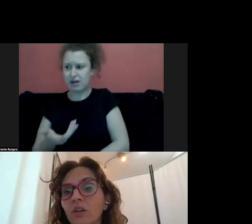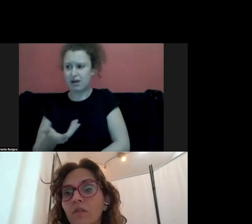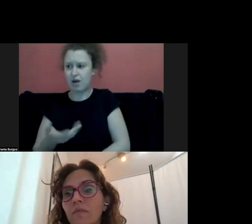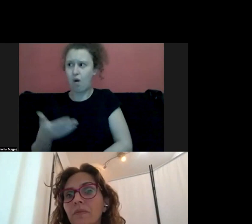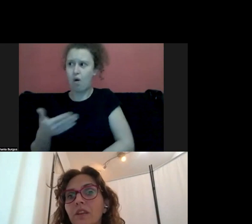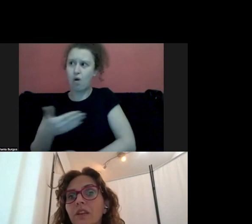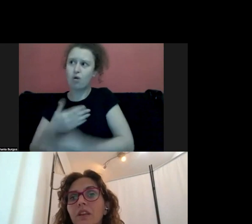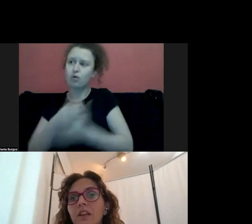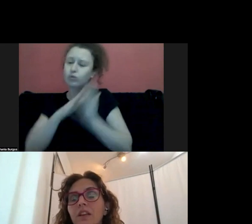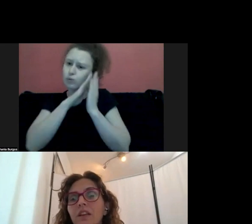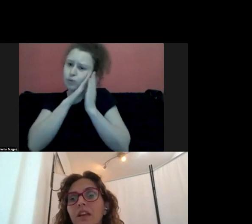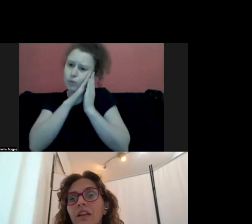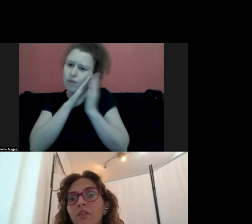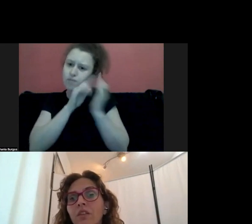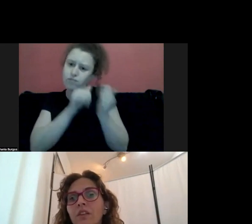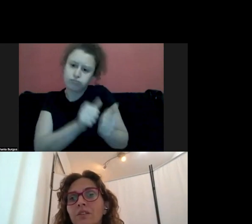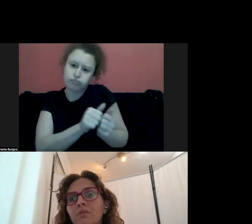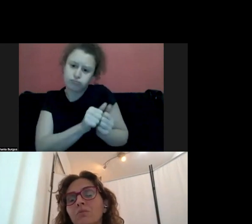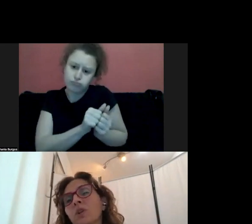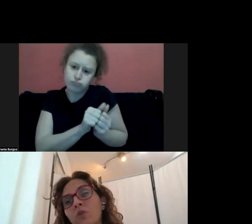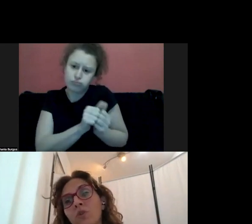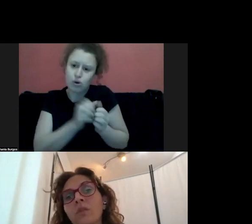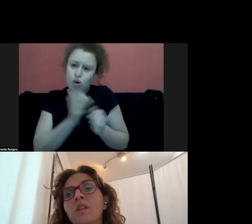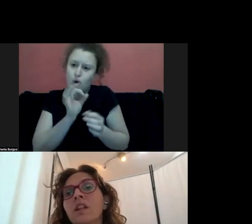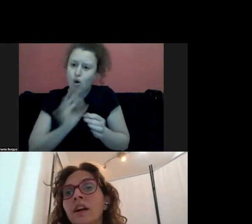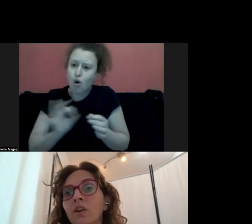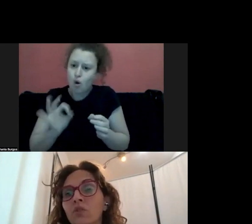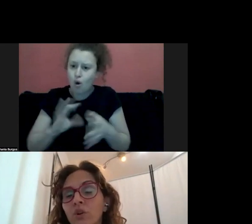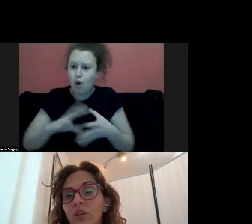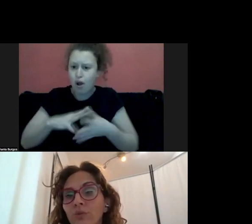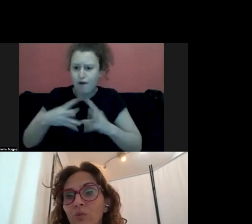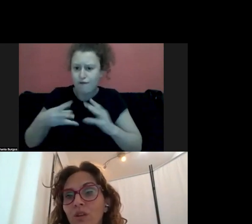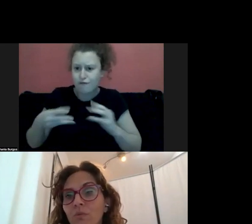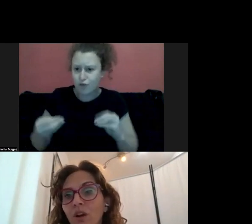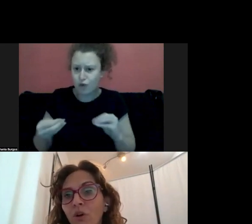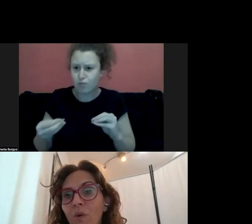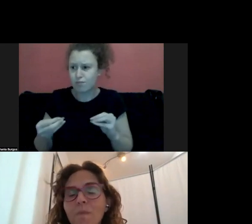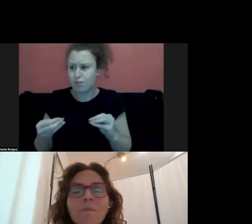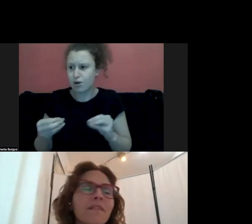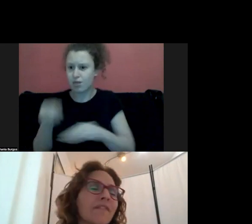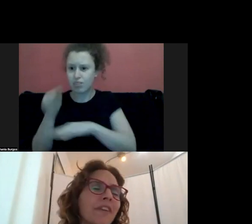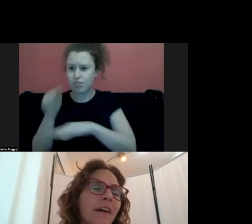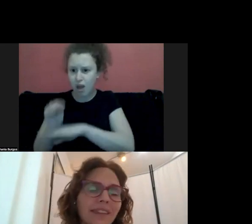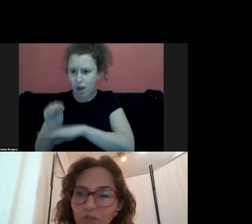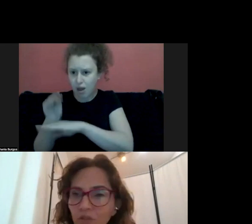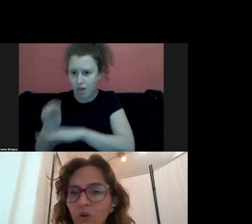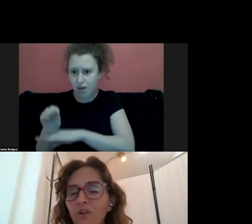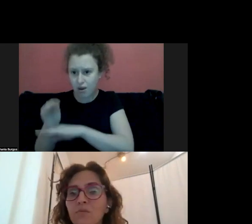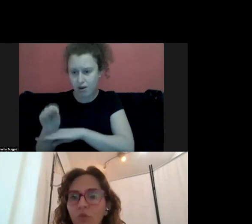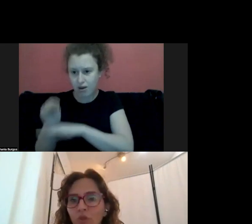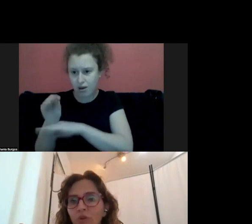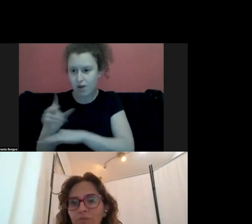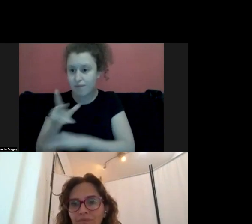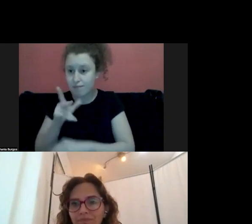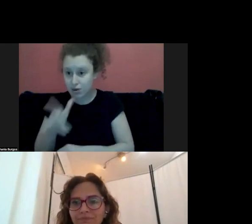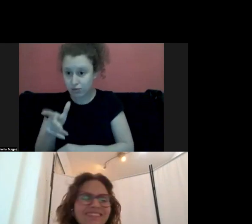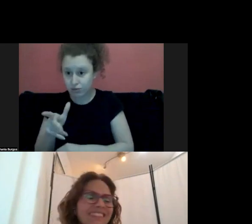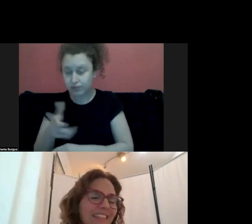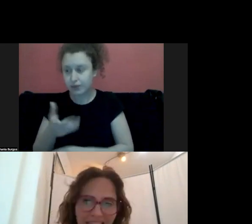nuestro hijo. Entonces, cuando yo recibí el diagnóstico de autismo de mi hijo, me enfadé tanto con el